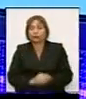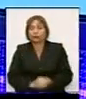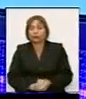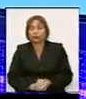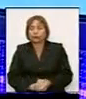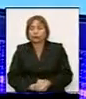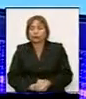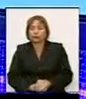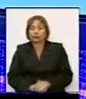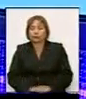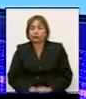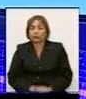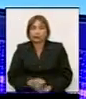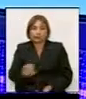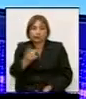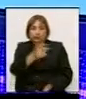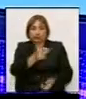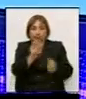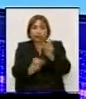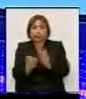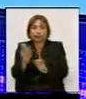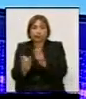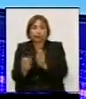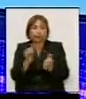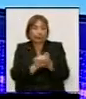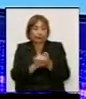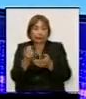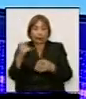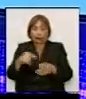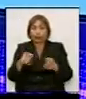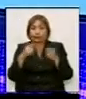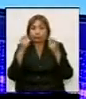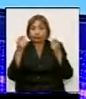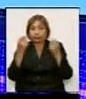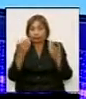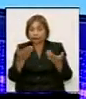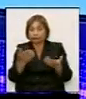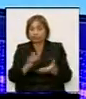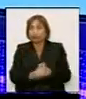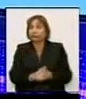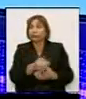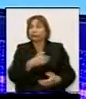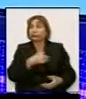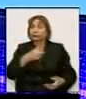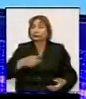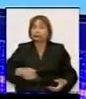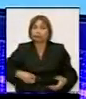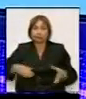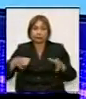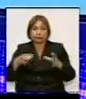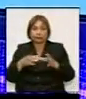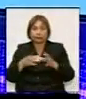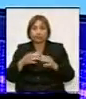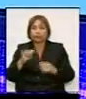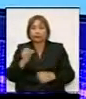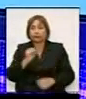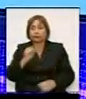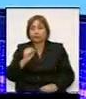los participantes en este homenaje, así como del presidente del Congreso, Daniel